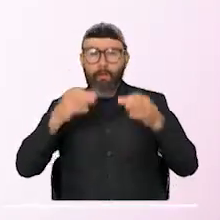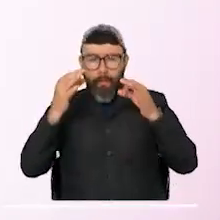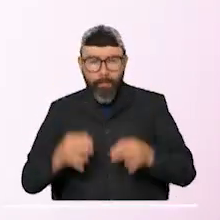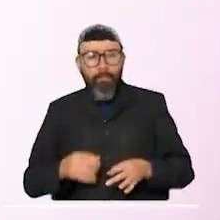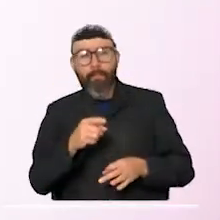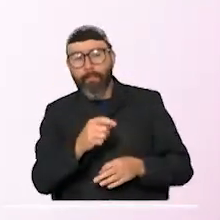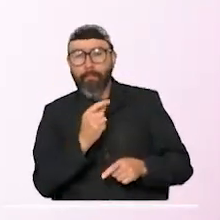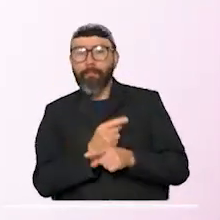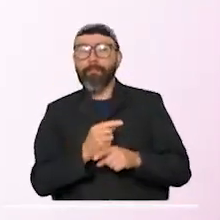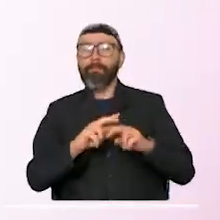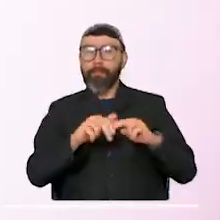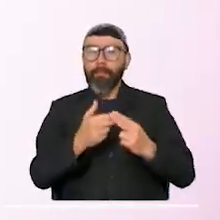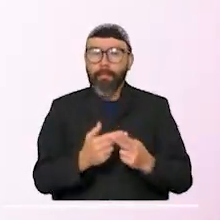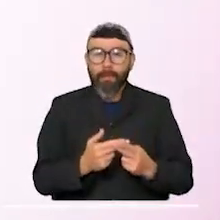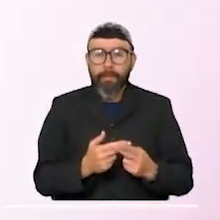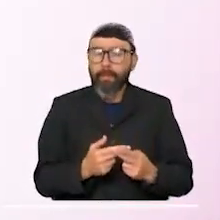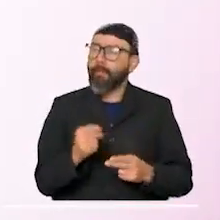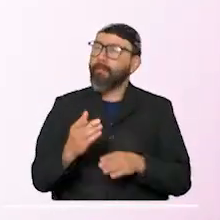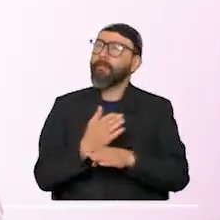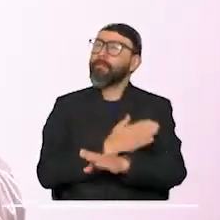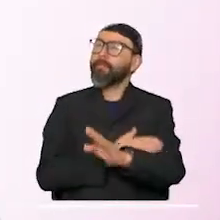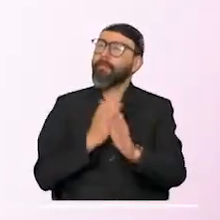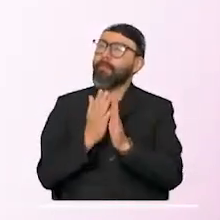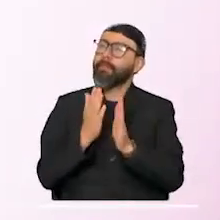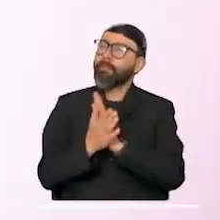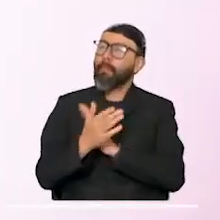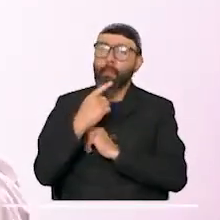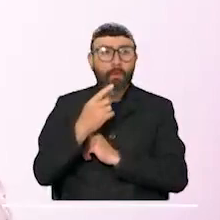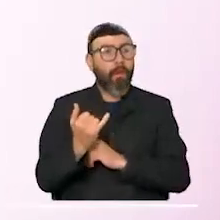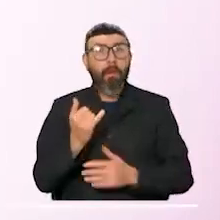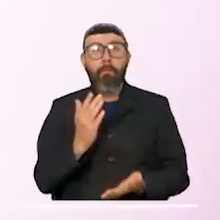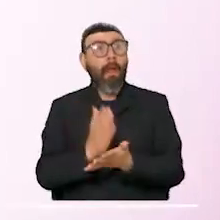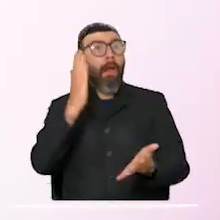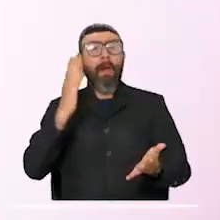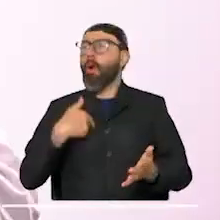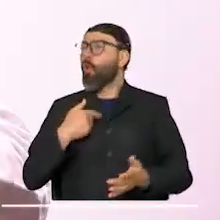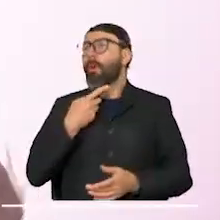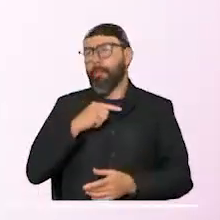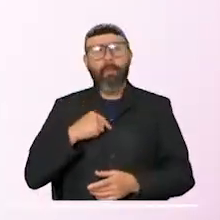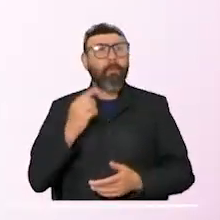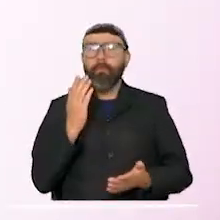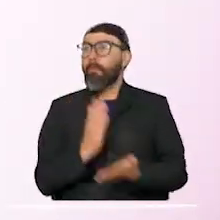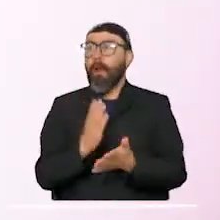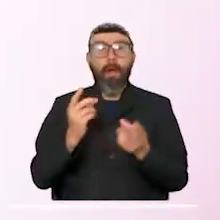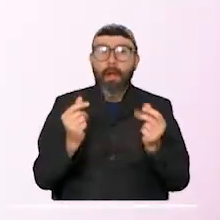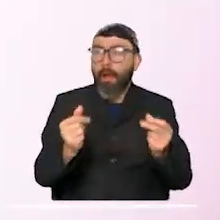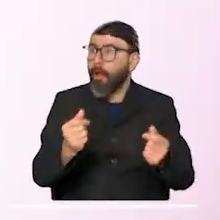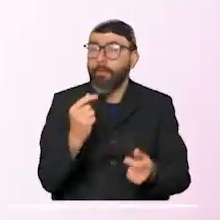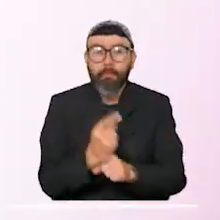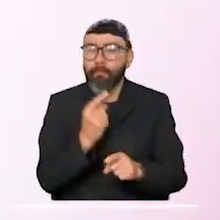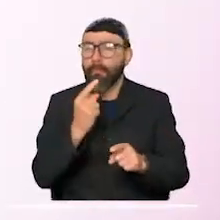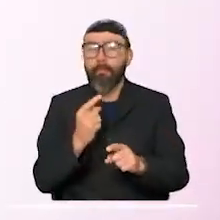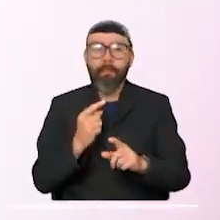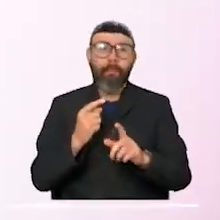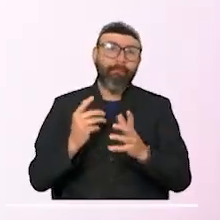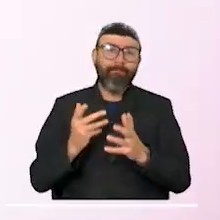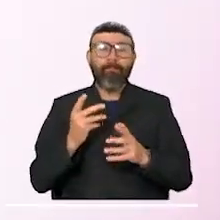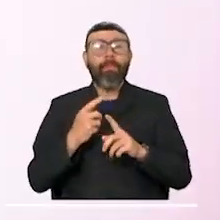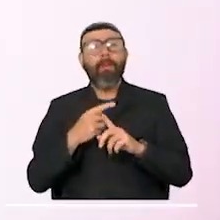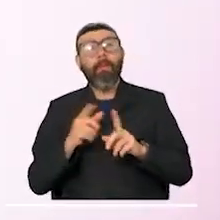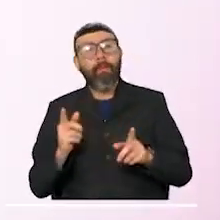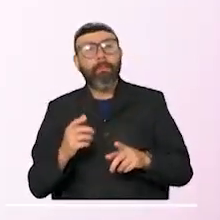sexuales entonces alguien hablaba sobre el tema de que sea espontáneo entonces no es que a mí me gusta que sea como de afán que sea no sé qué resulta que